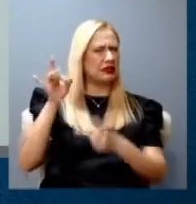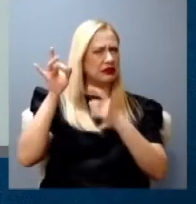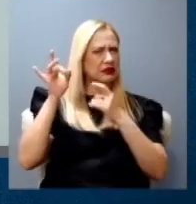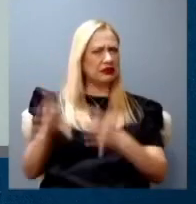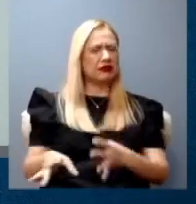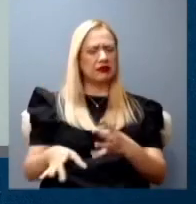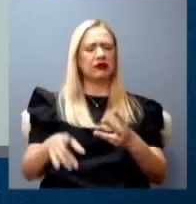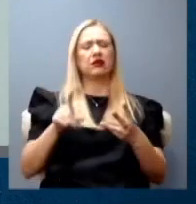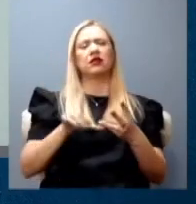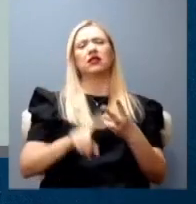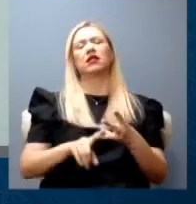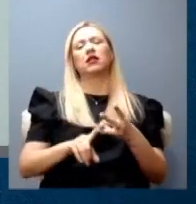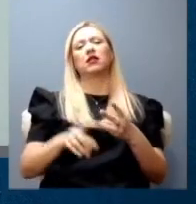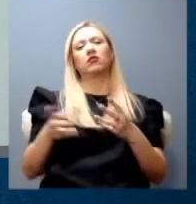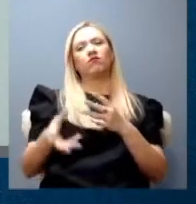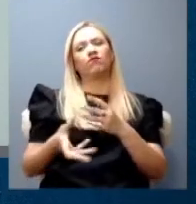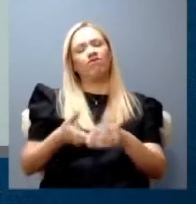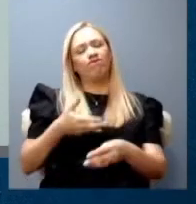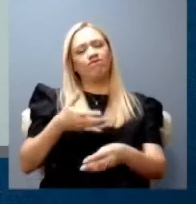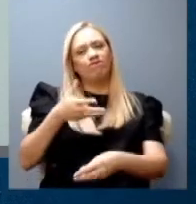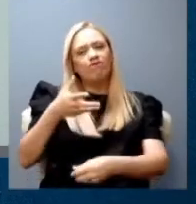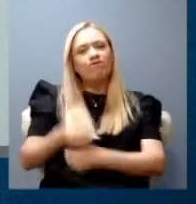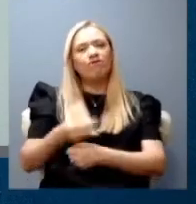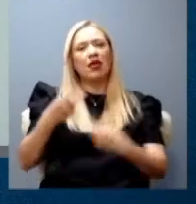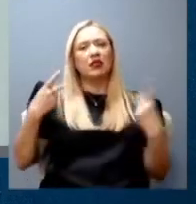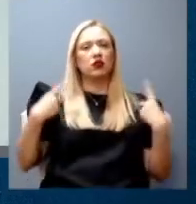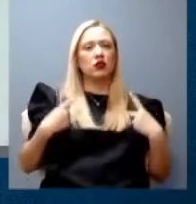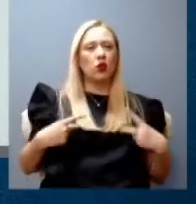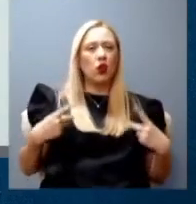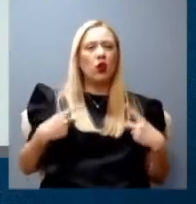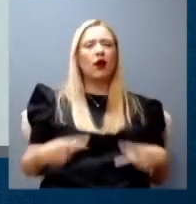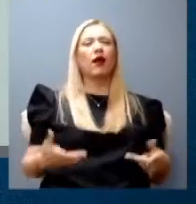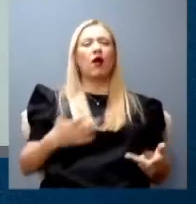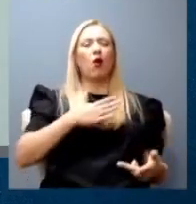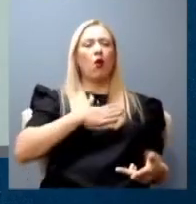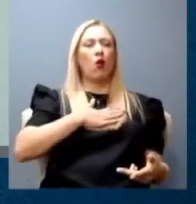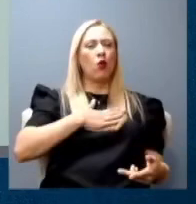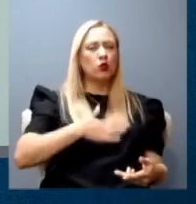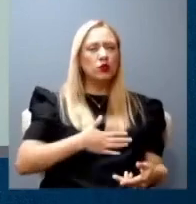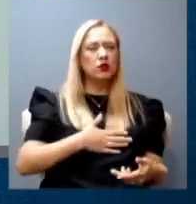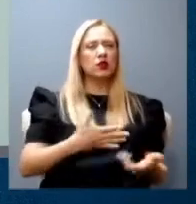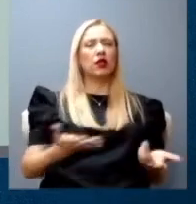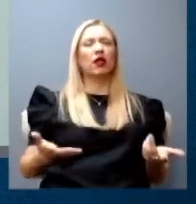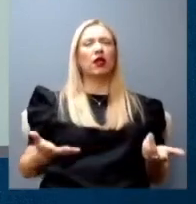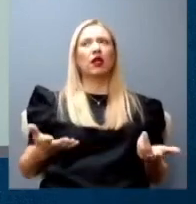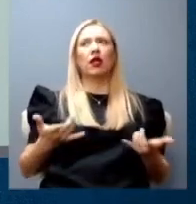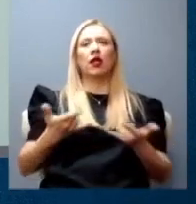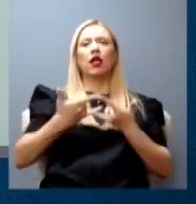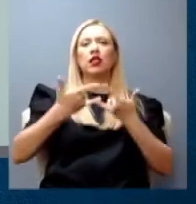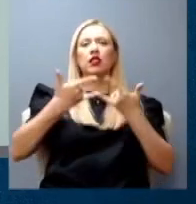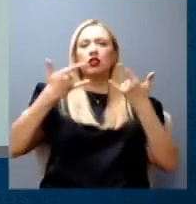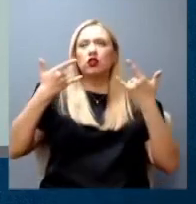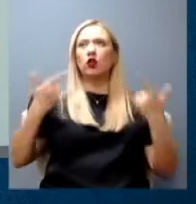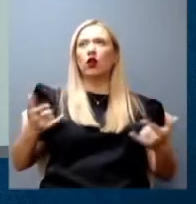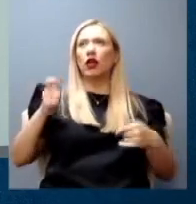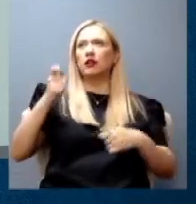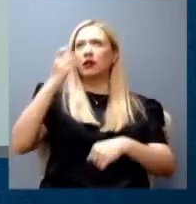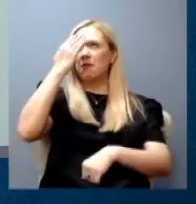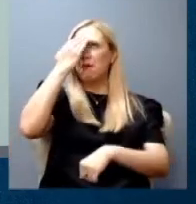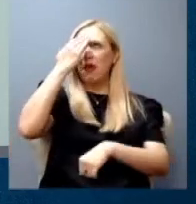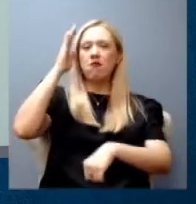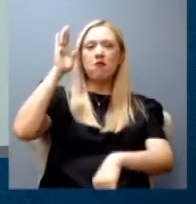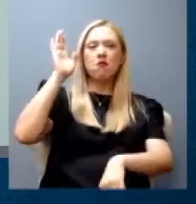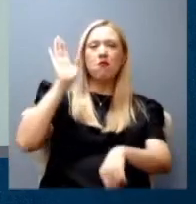también la reparación de las personas. Últimamente también se ha incorporado la cuestión de la memoria o la memorialización como